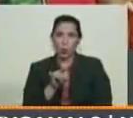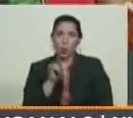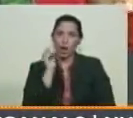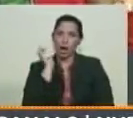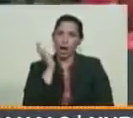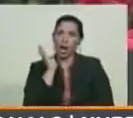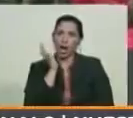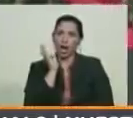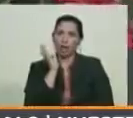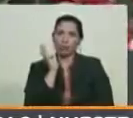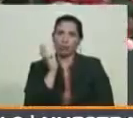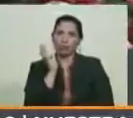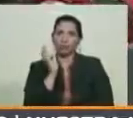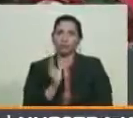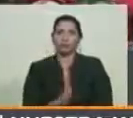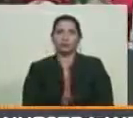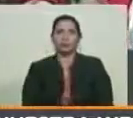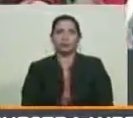el lunes fue, ¿verdad?